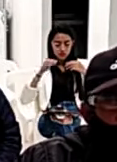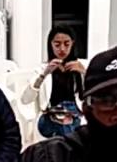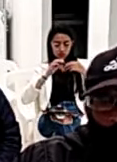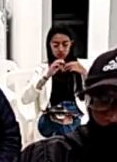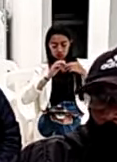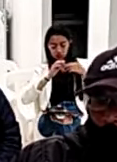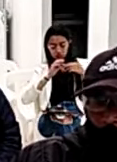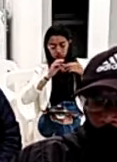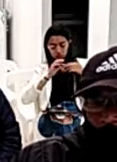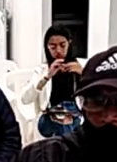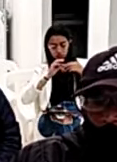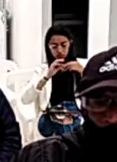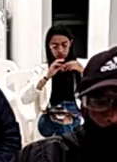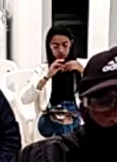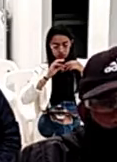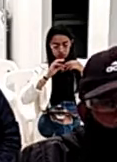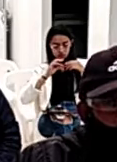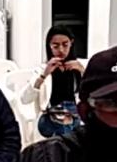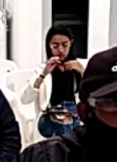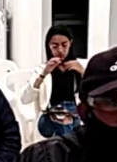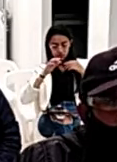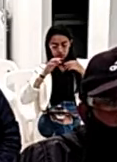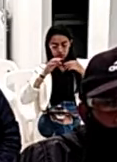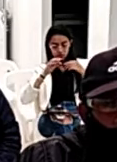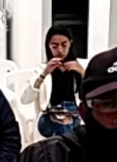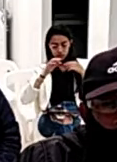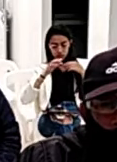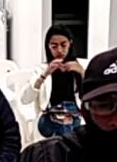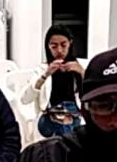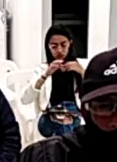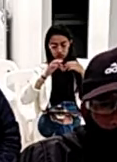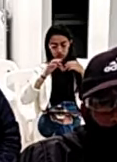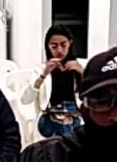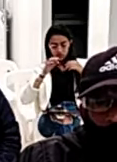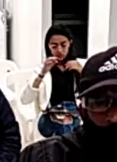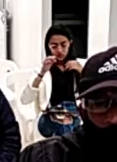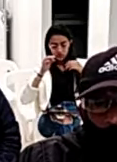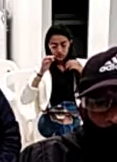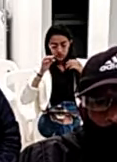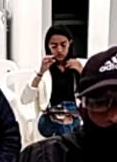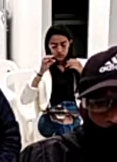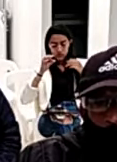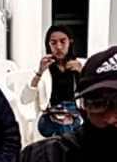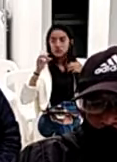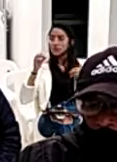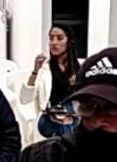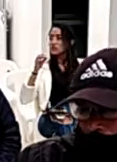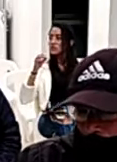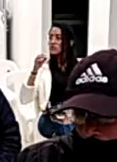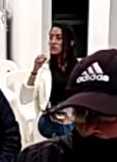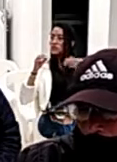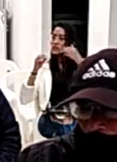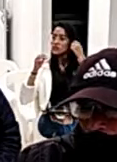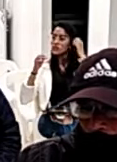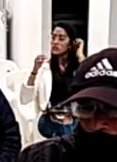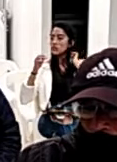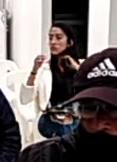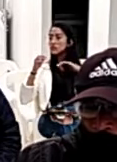informé, fui, tomé la foto y inmediatamente enviaron. Esa es la solución que uno debemos hacer como ciudadanos.